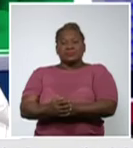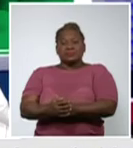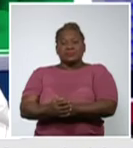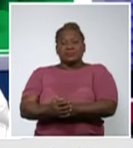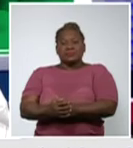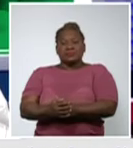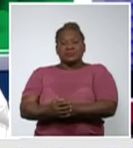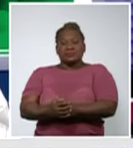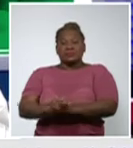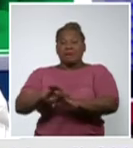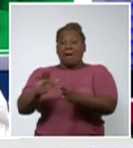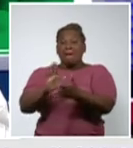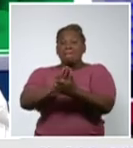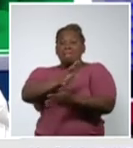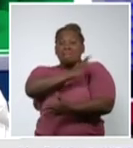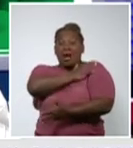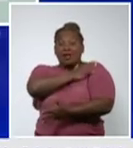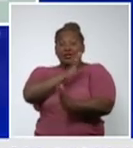ya marzo, con